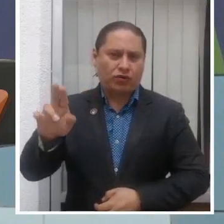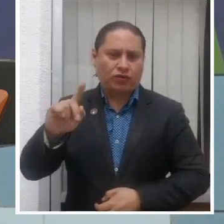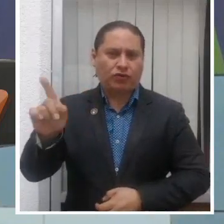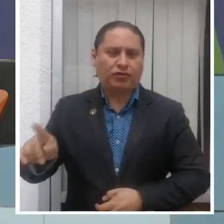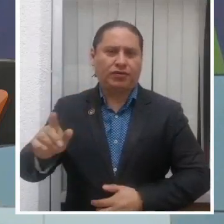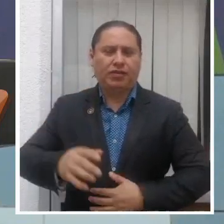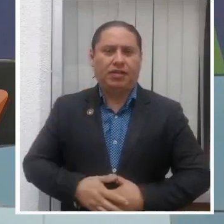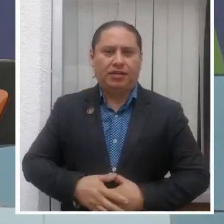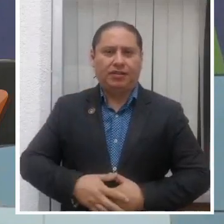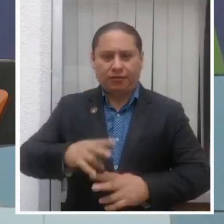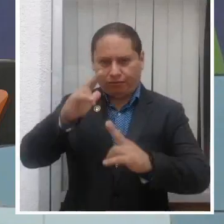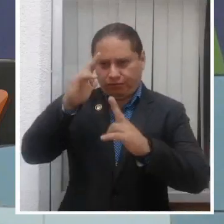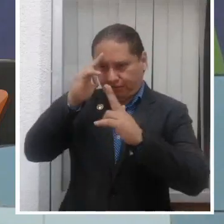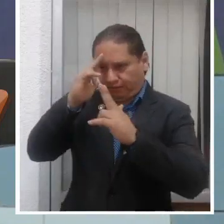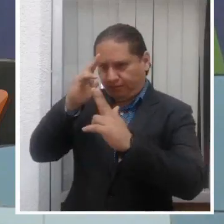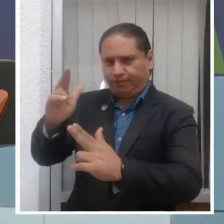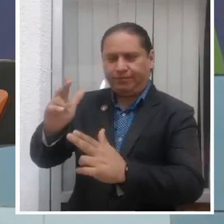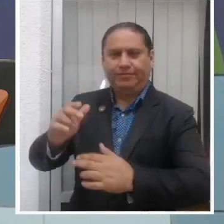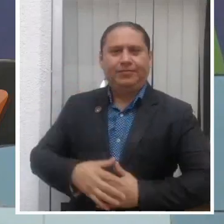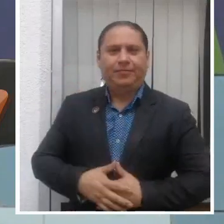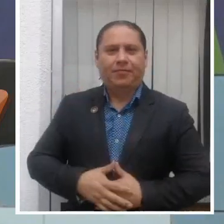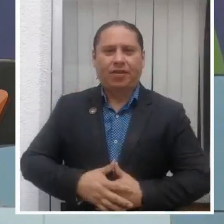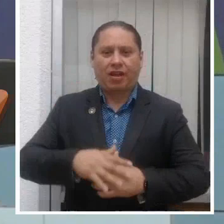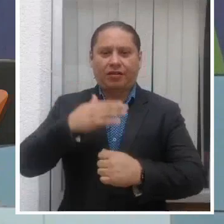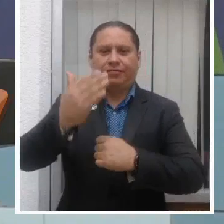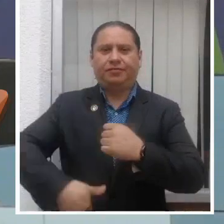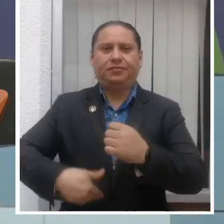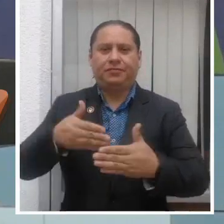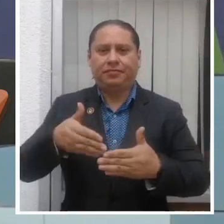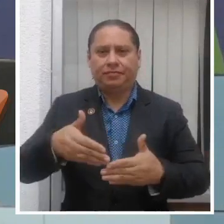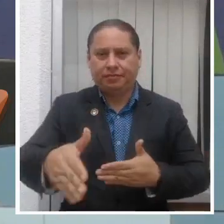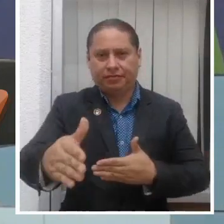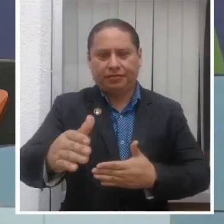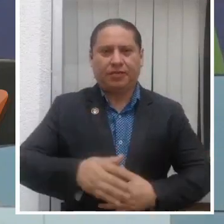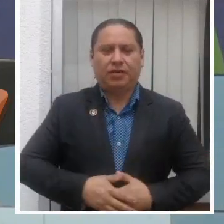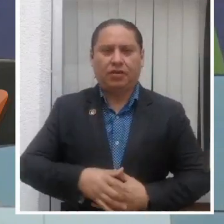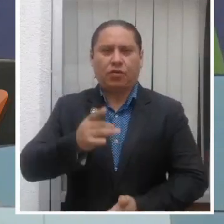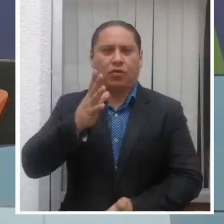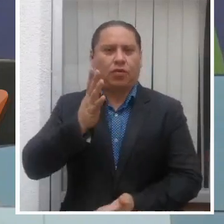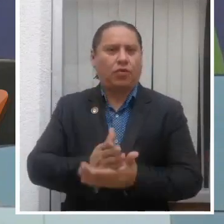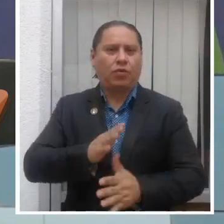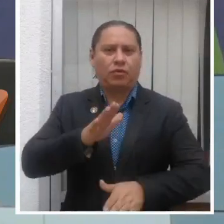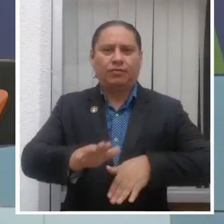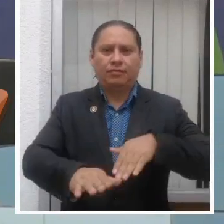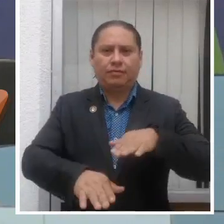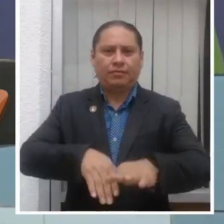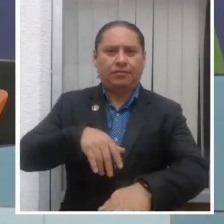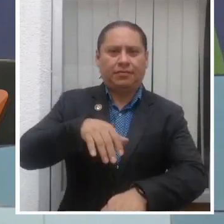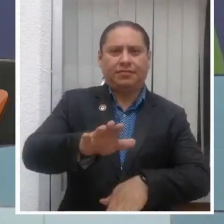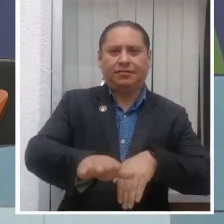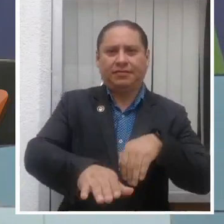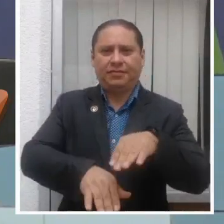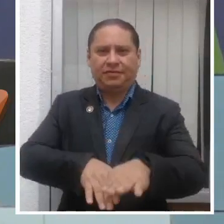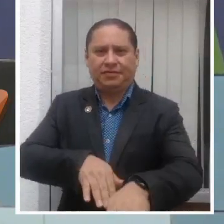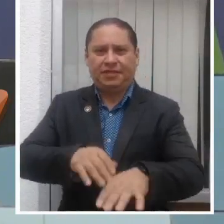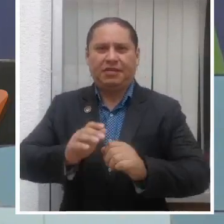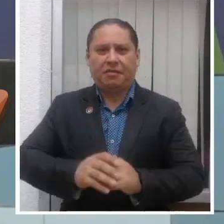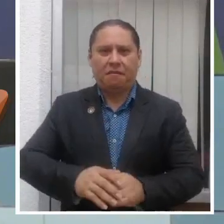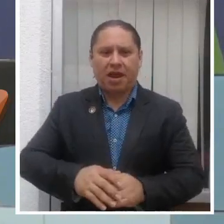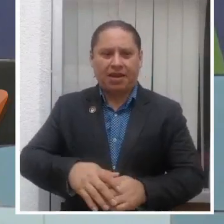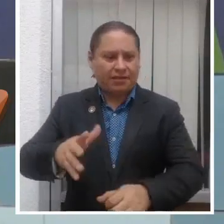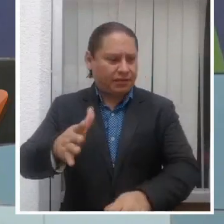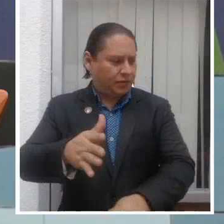distinguida homenajeada. Al final del camino, los únicos pasos que son visibles son aquellos que dejaron